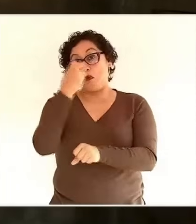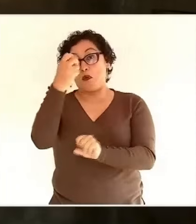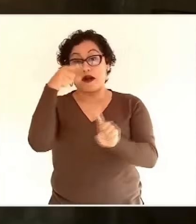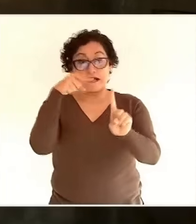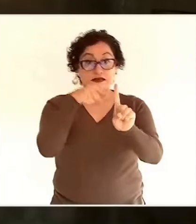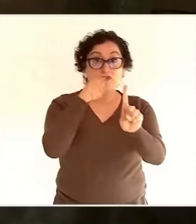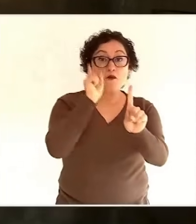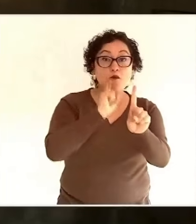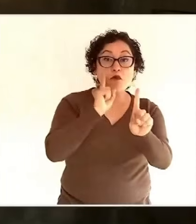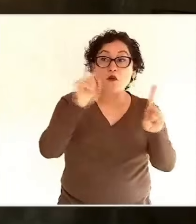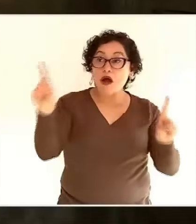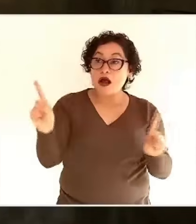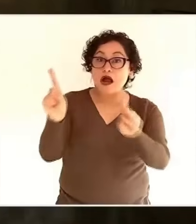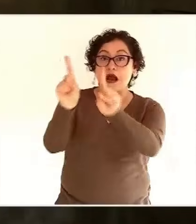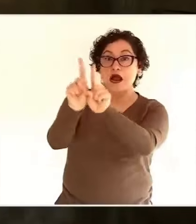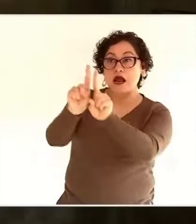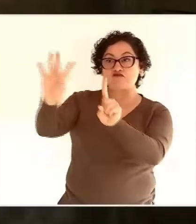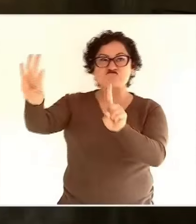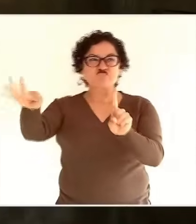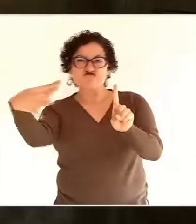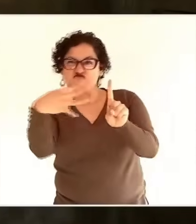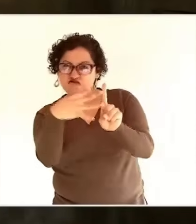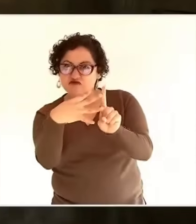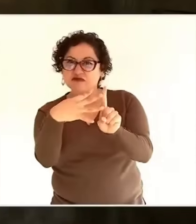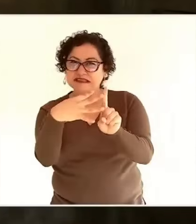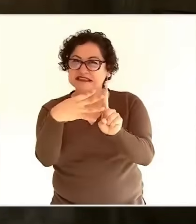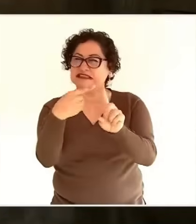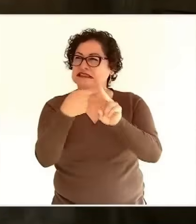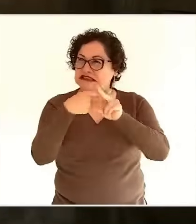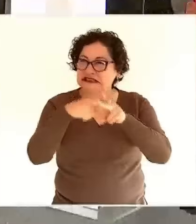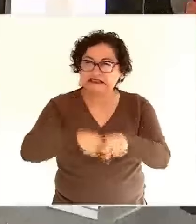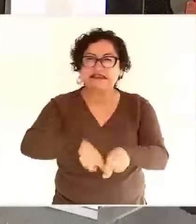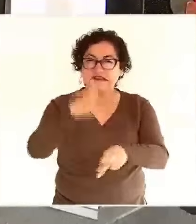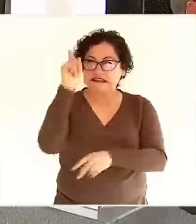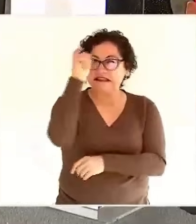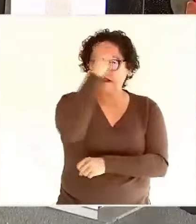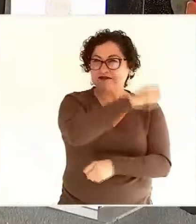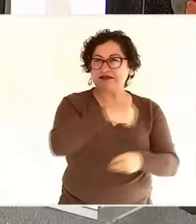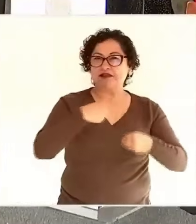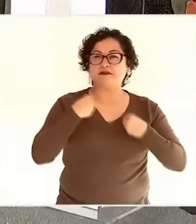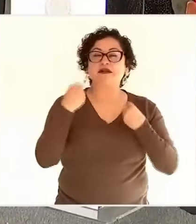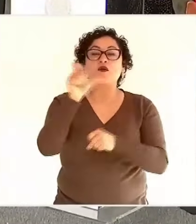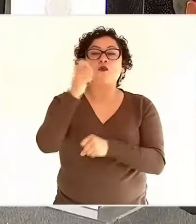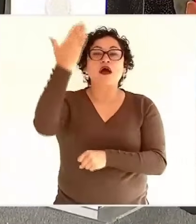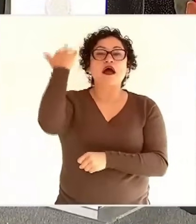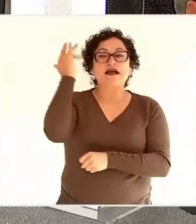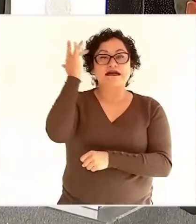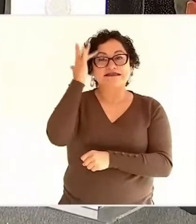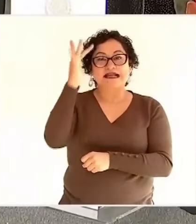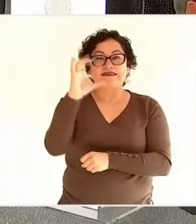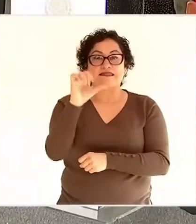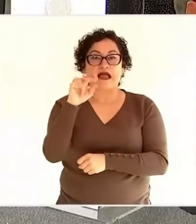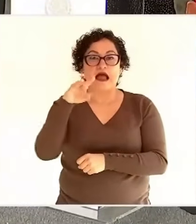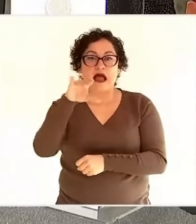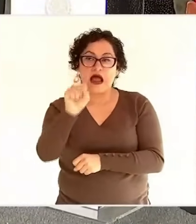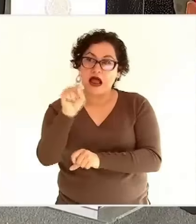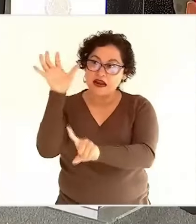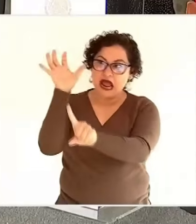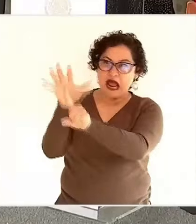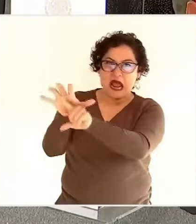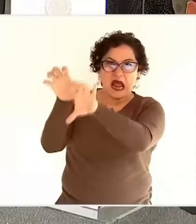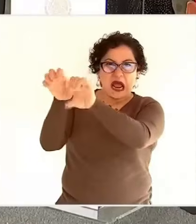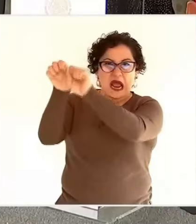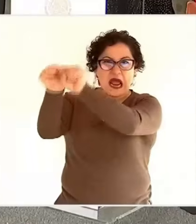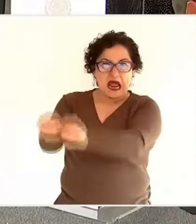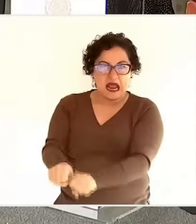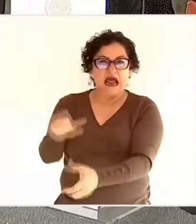de persecución política desde mediados de siglo, cuando el régimen de Santa Anna tomó prisionero a Juárez y luego este se